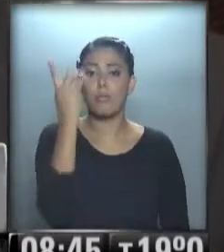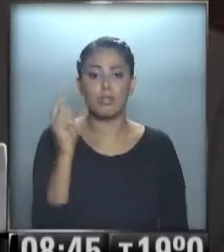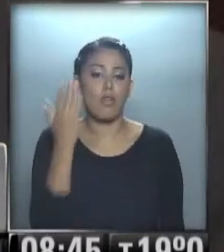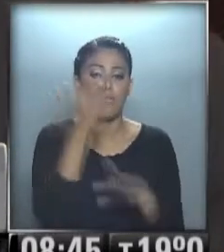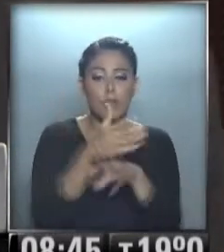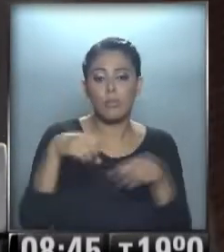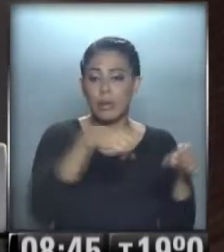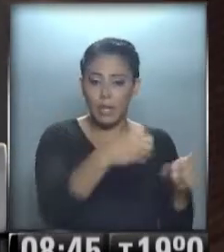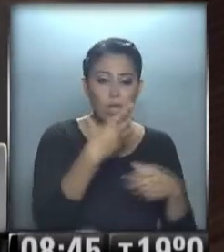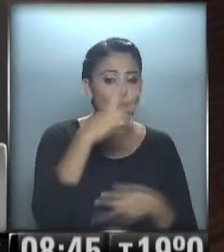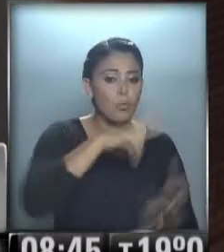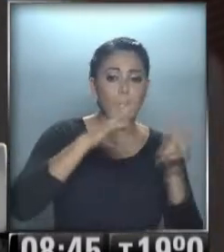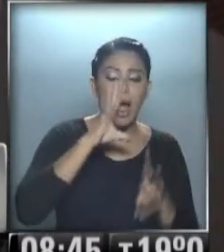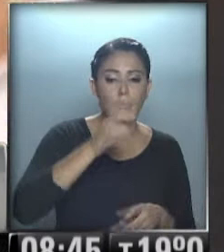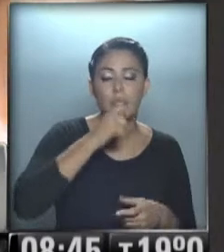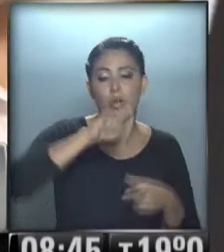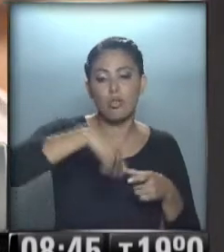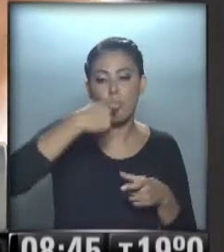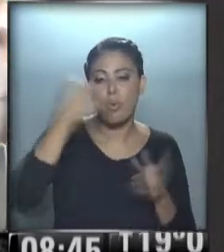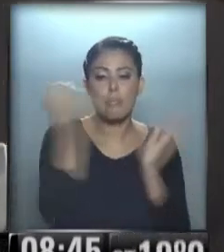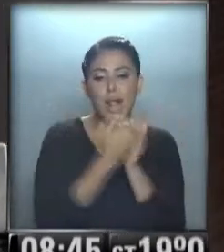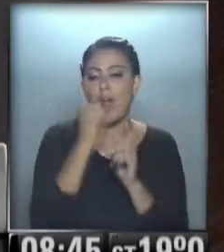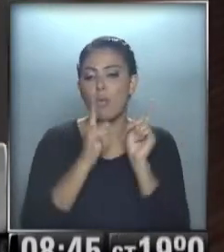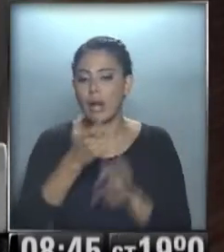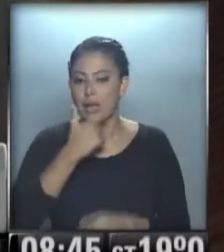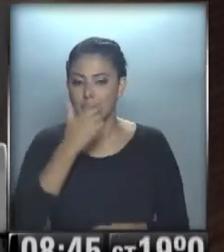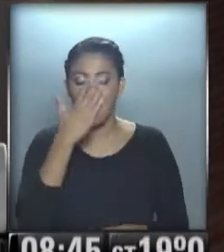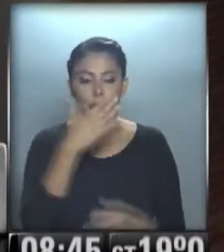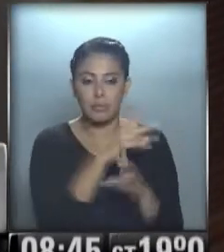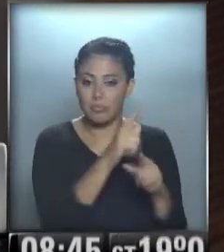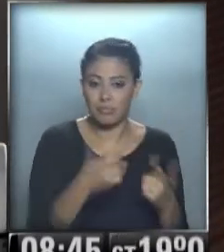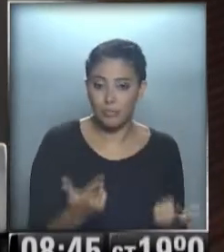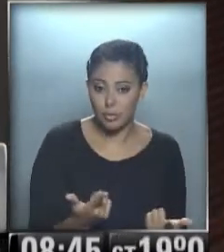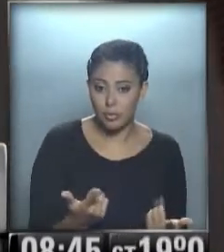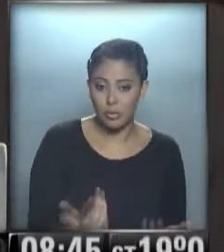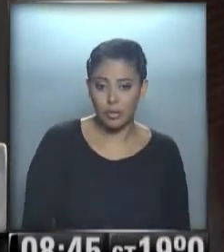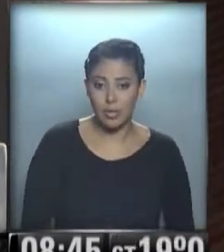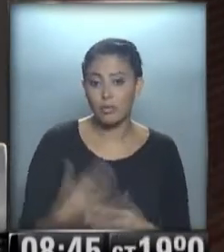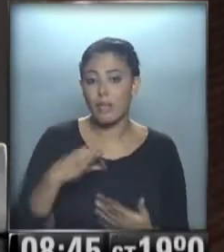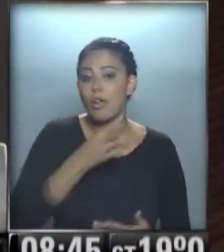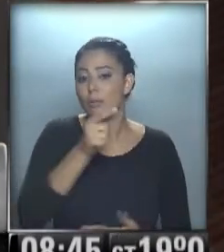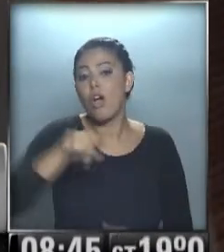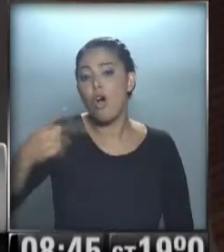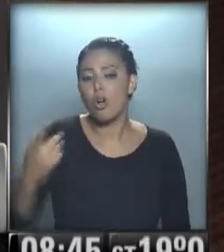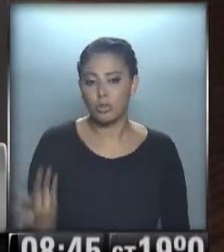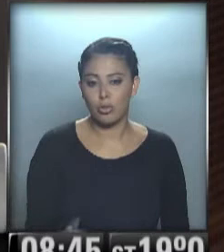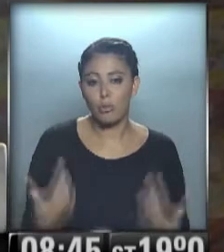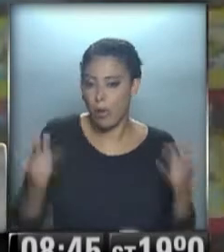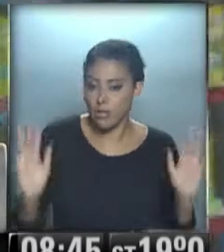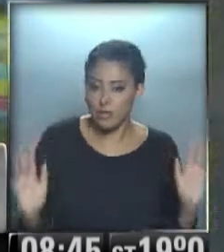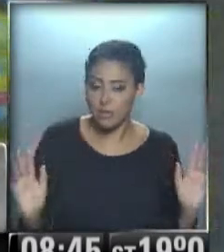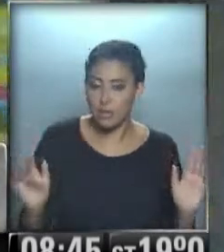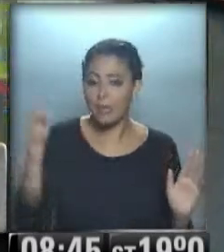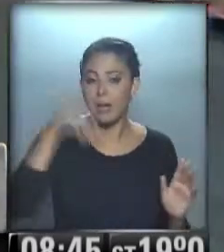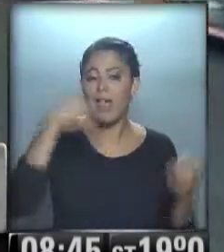supermercado a buscar un yogur, una marca de galletita y que no estuviera precisamente ese y hay que comprar otro? En este caso, como